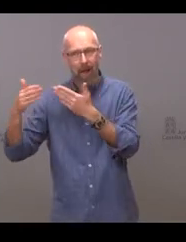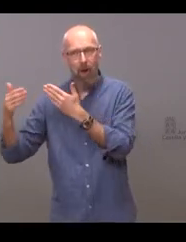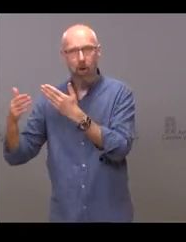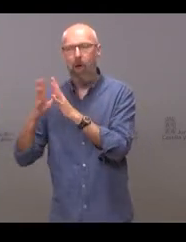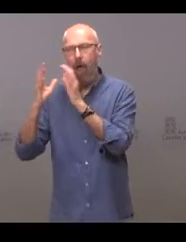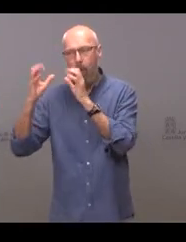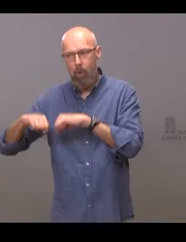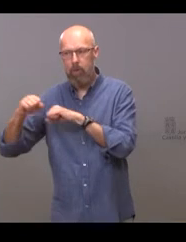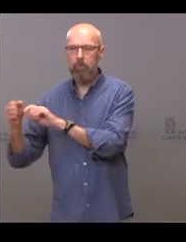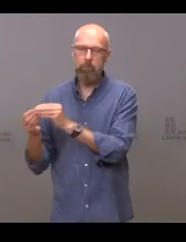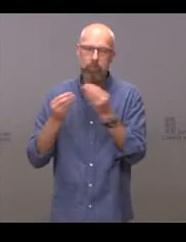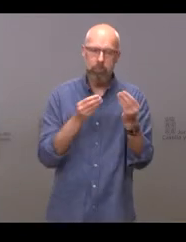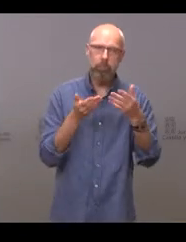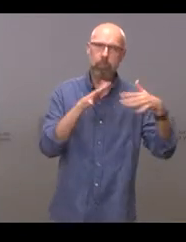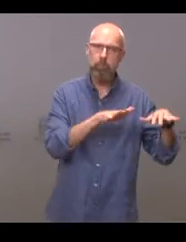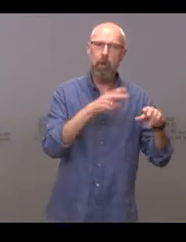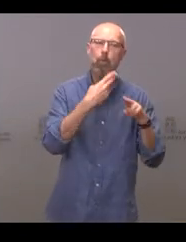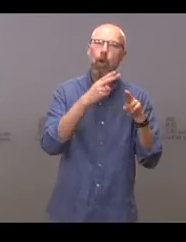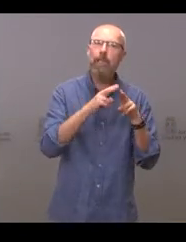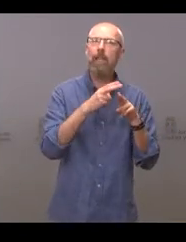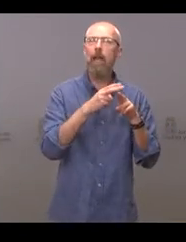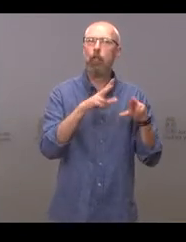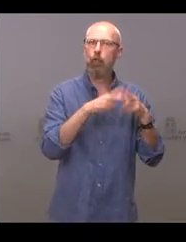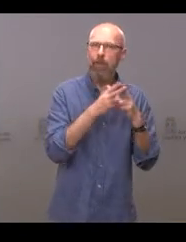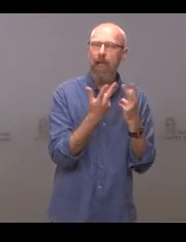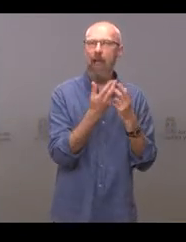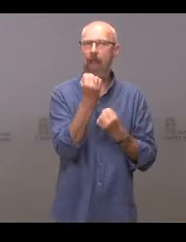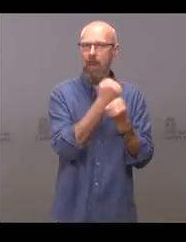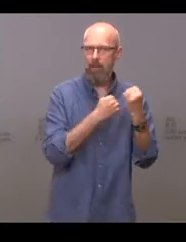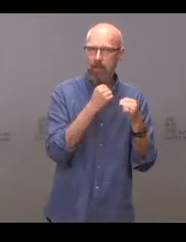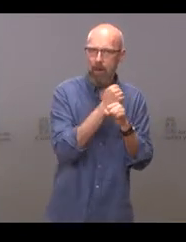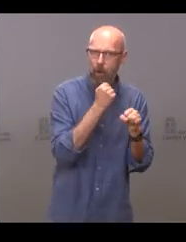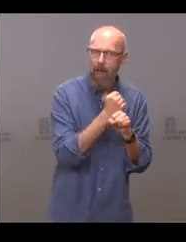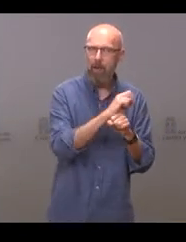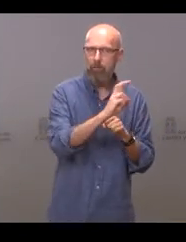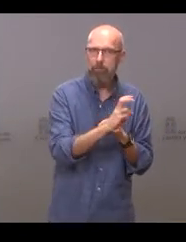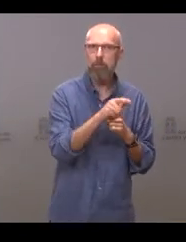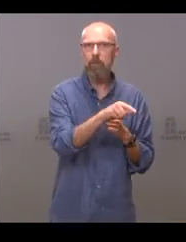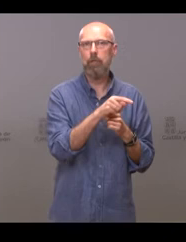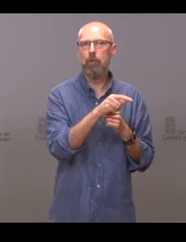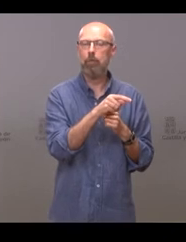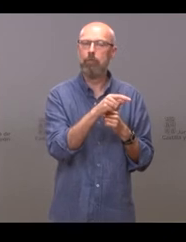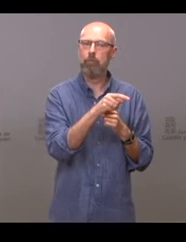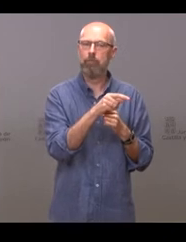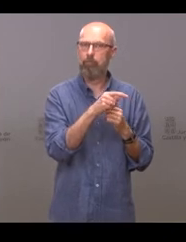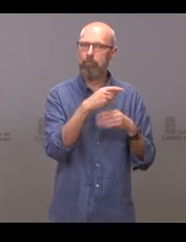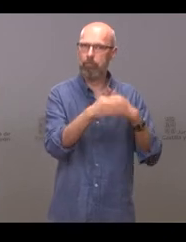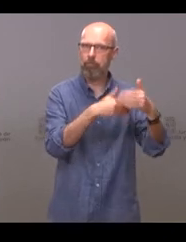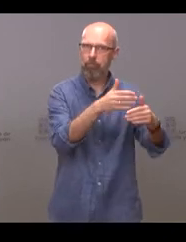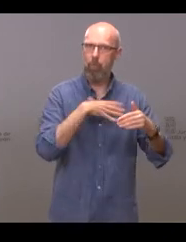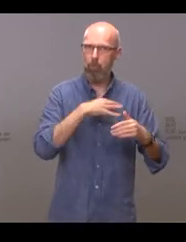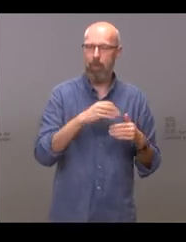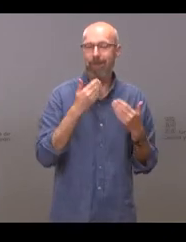social y laboral vayan y concluyan confluyen a través de los acuerdos que adoptamos aquí en